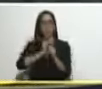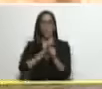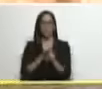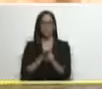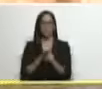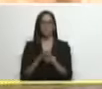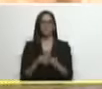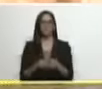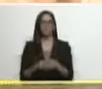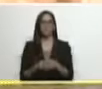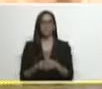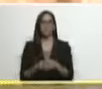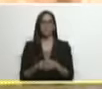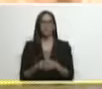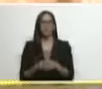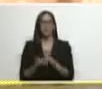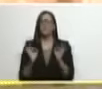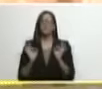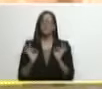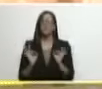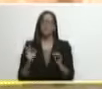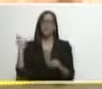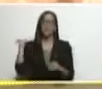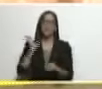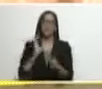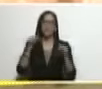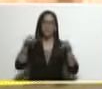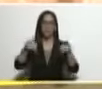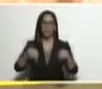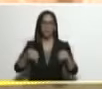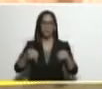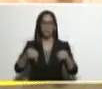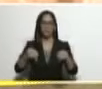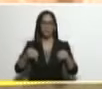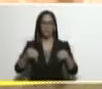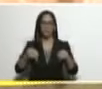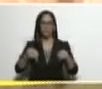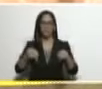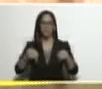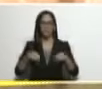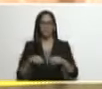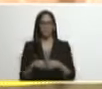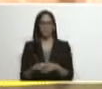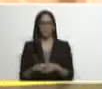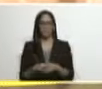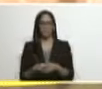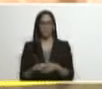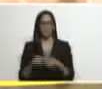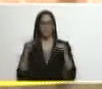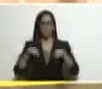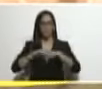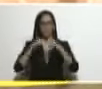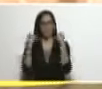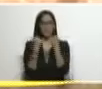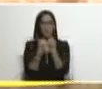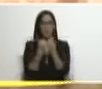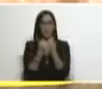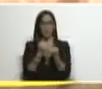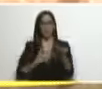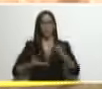que precisamente hemos venido aquí en este salón protocolar, que es el